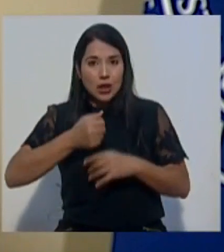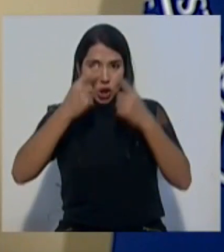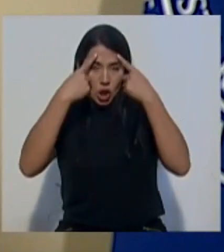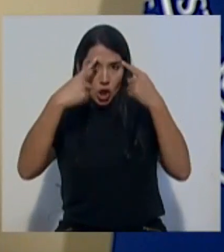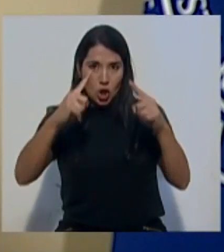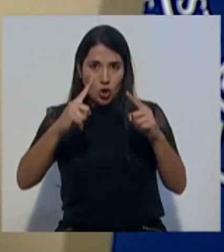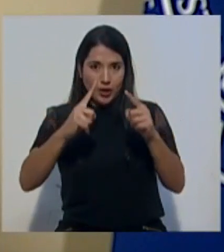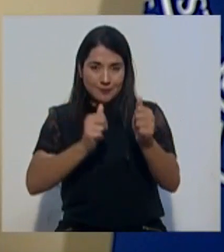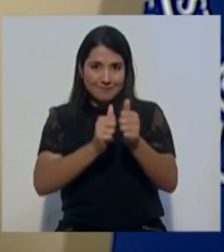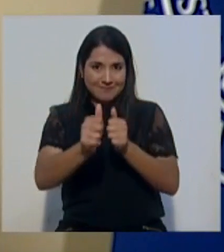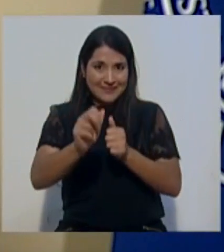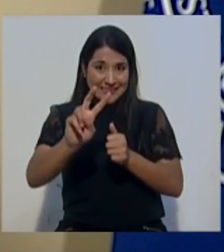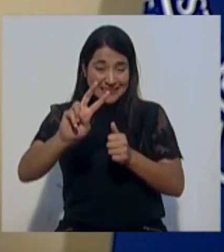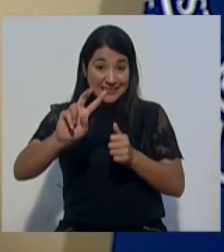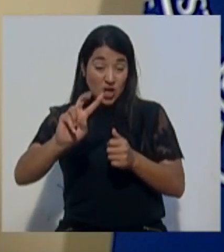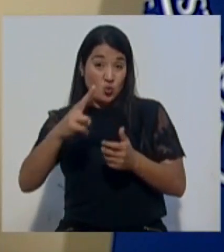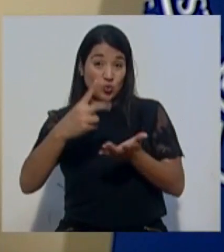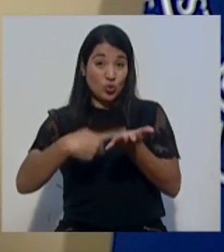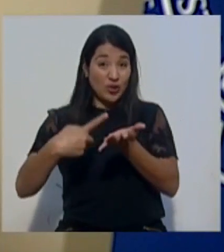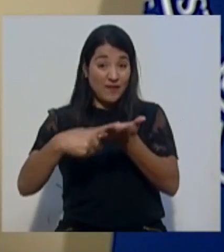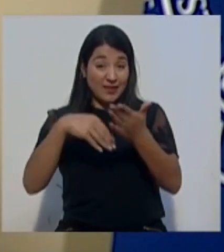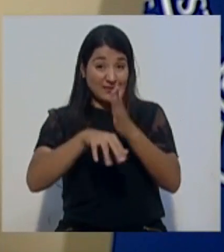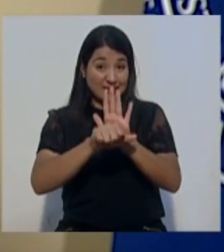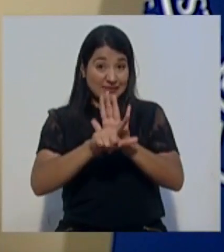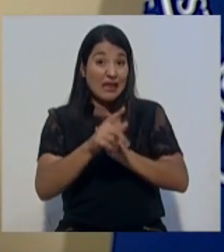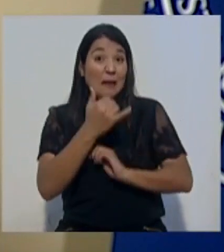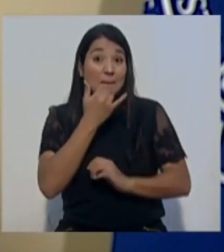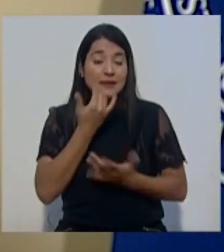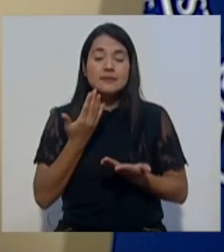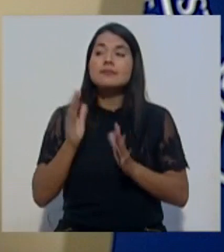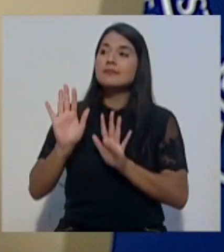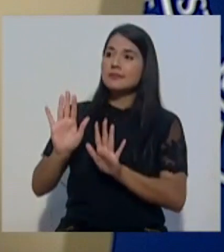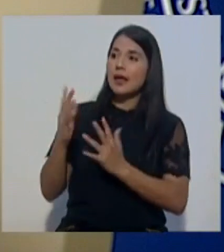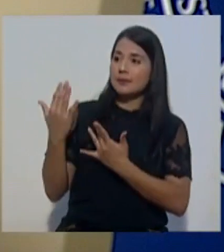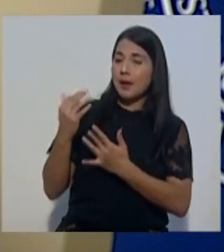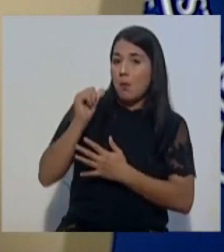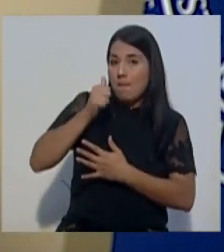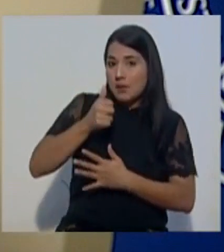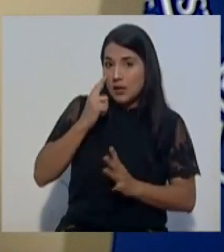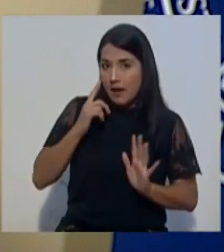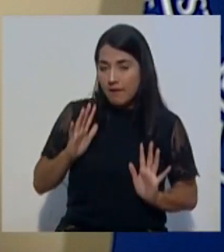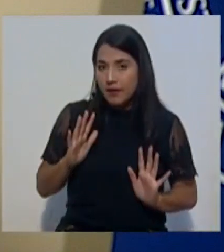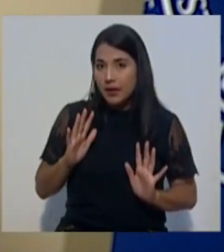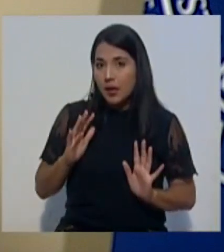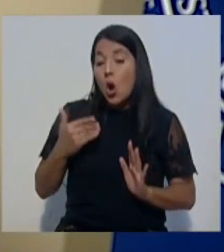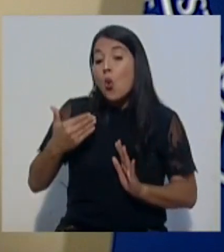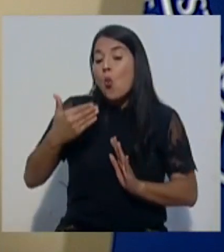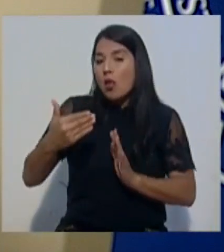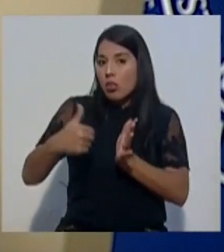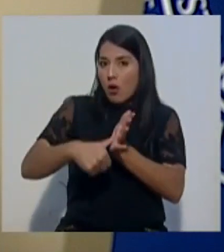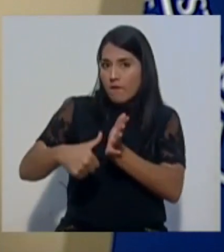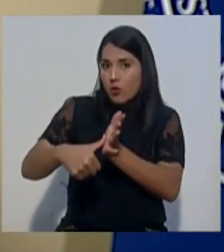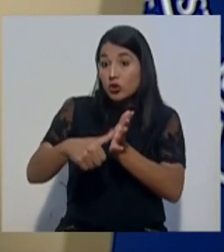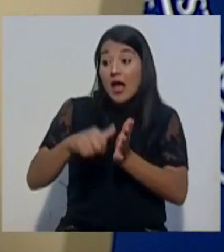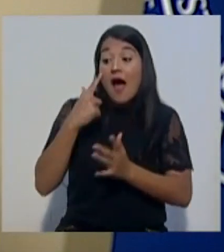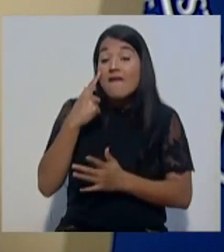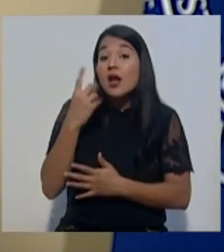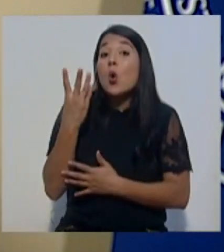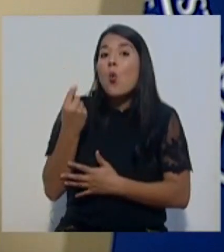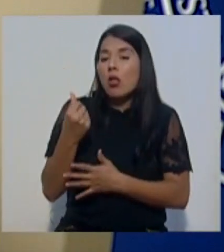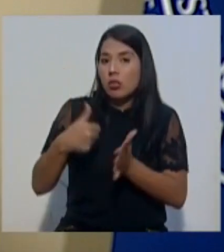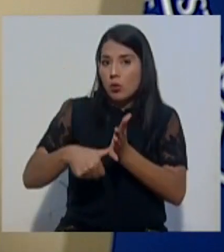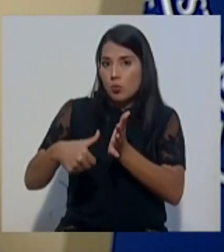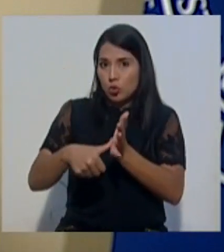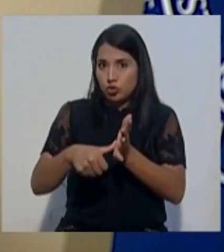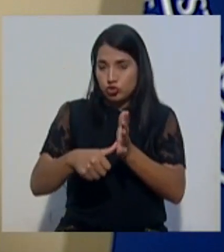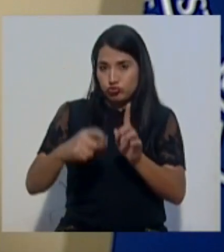votación. Hay que esperar la votación mañana. No, veremos si tenemos los votos cuando se dé la votación. Ese será el momento.